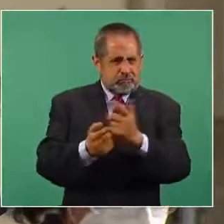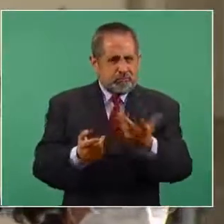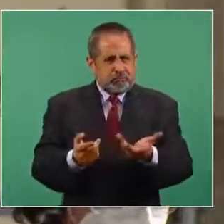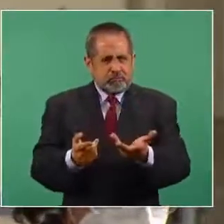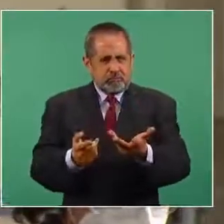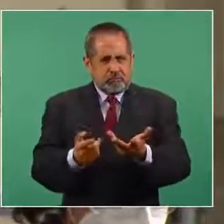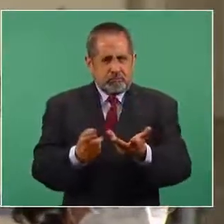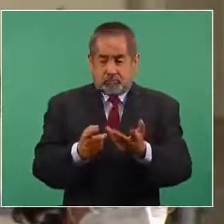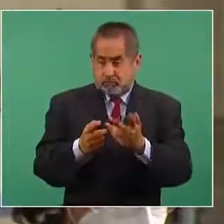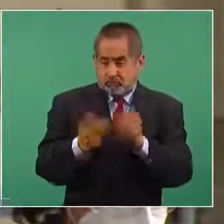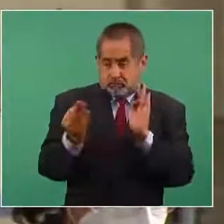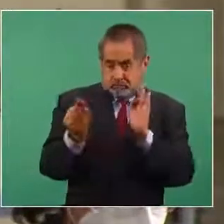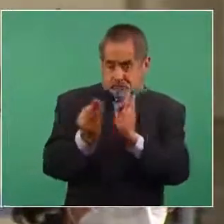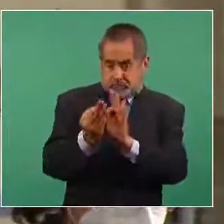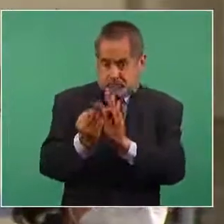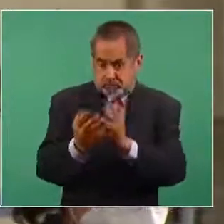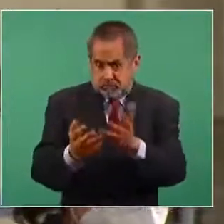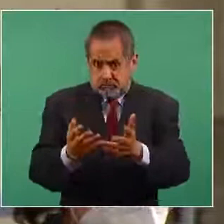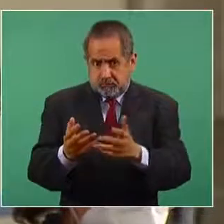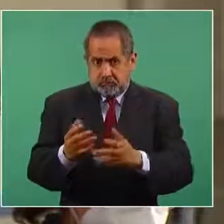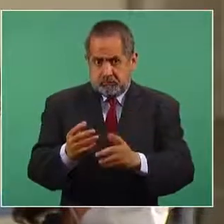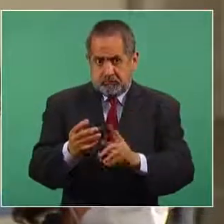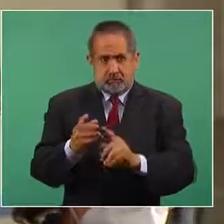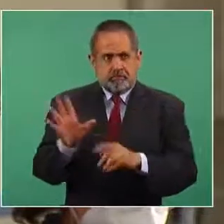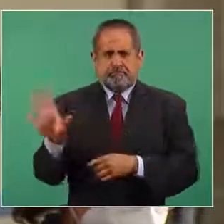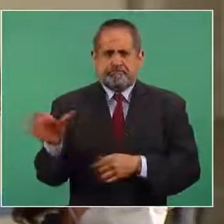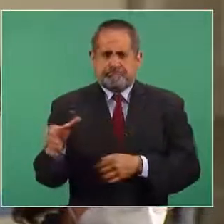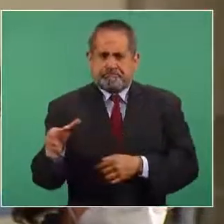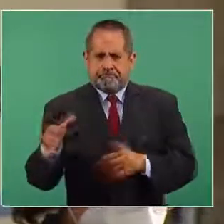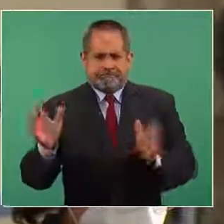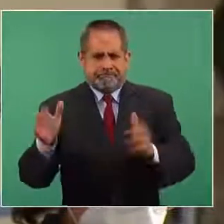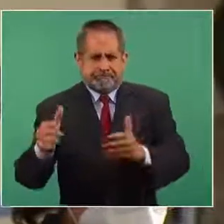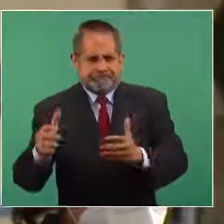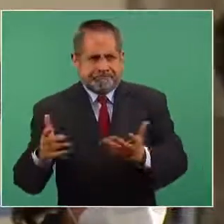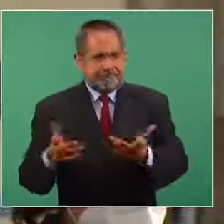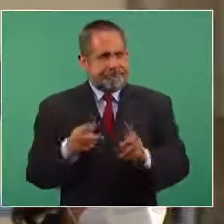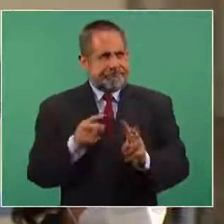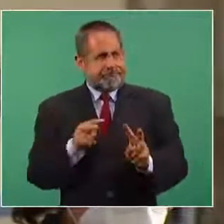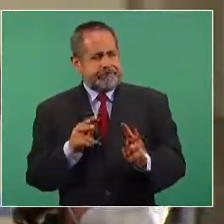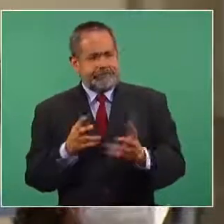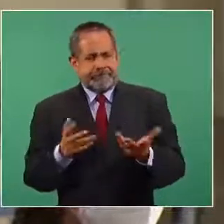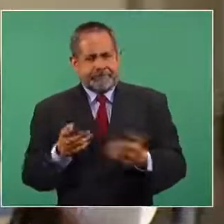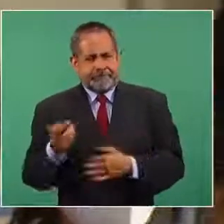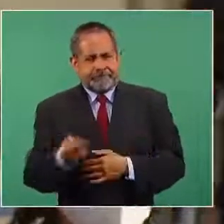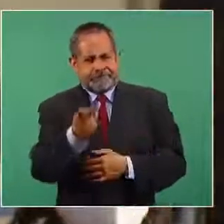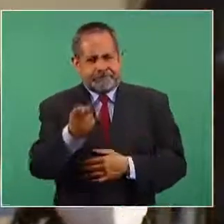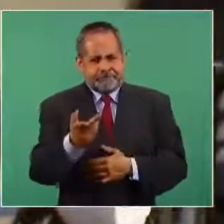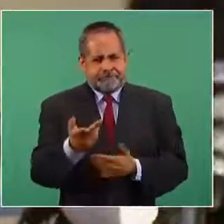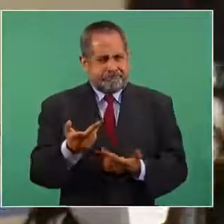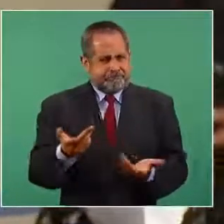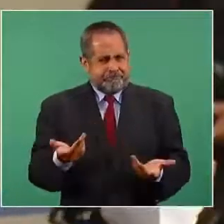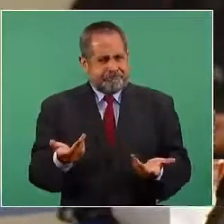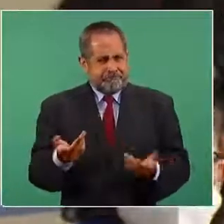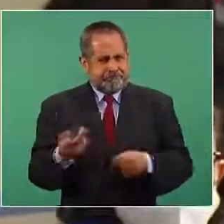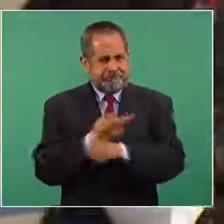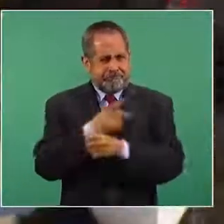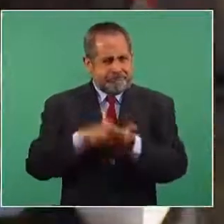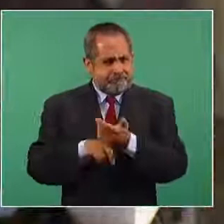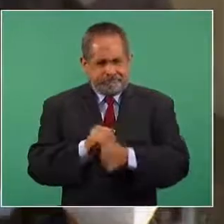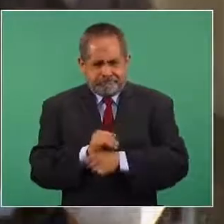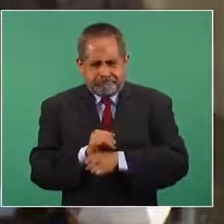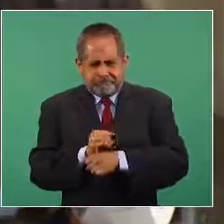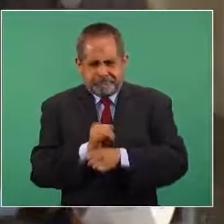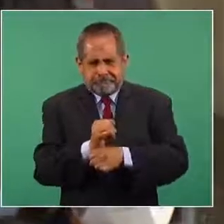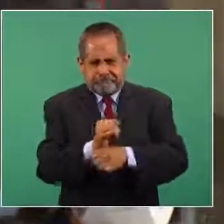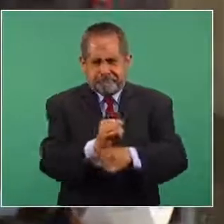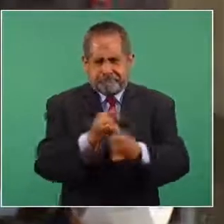logró acercársele mucho y hasta lo rodeó con los brazos. Entonces, pues preguntarle si ya se está investigando, si